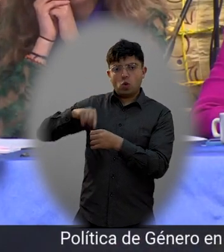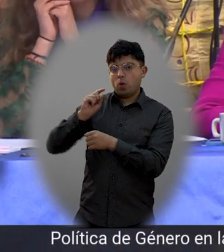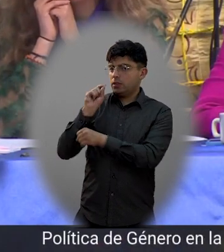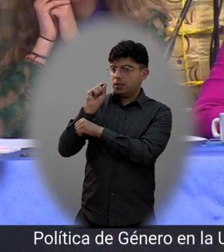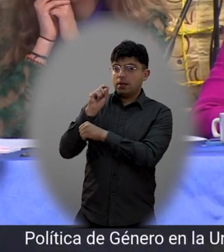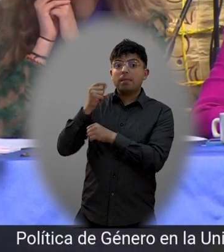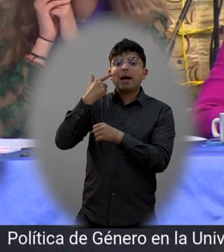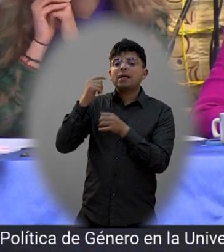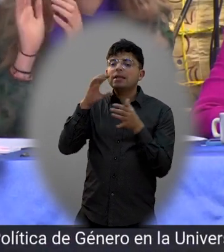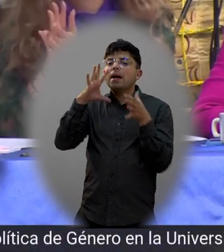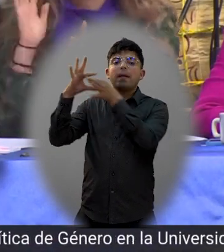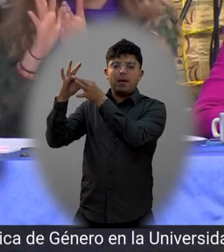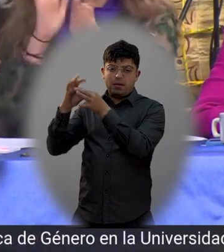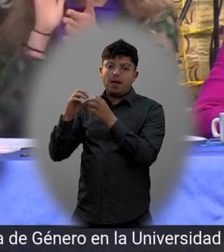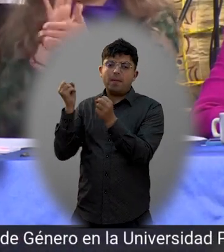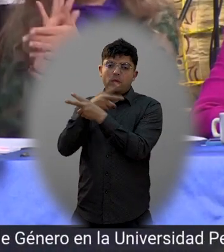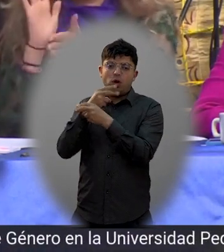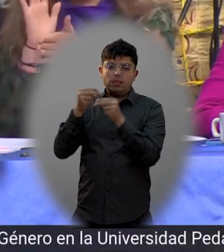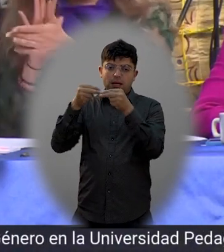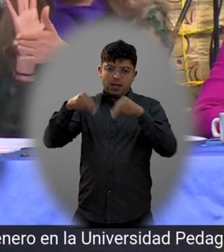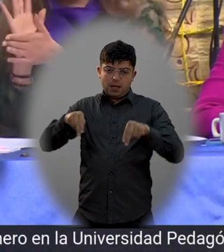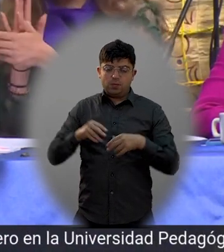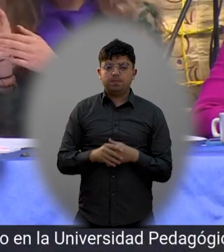ser aliado de las violencias basadas en género.